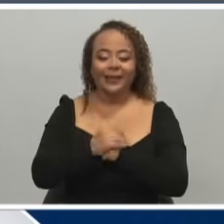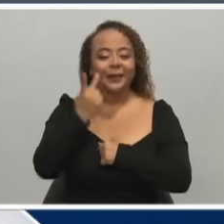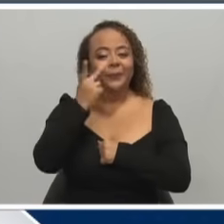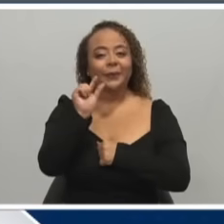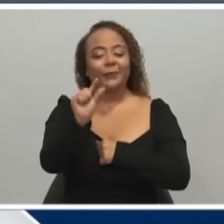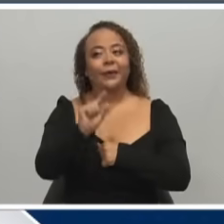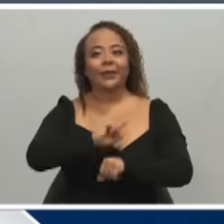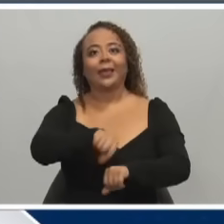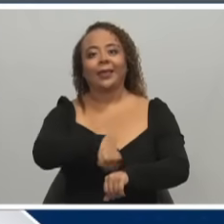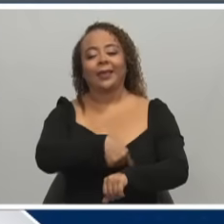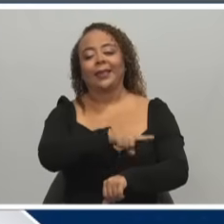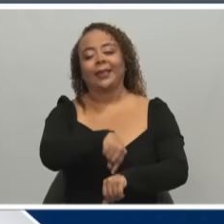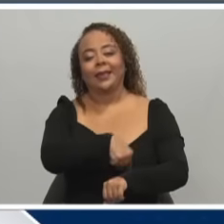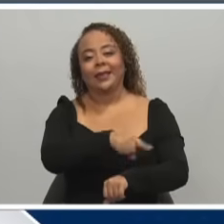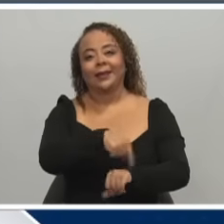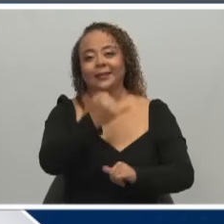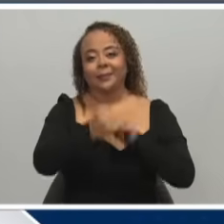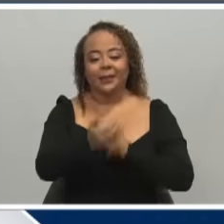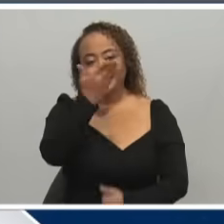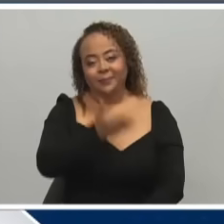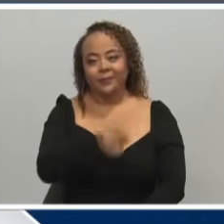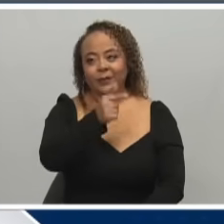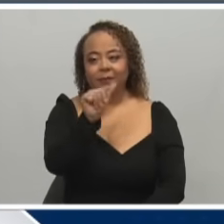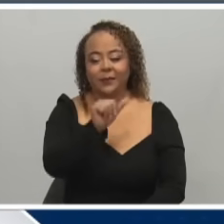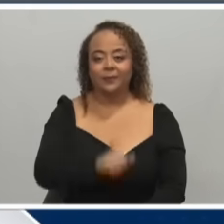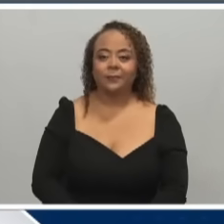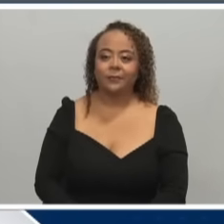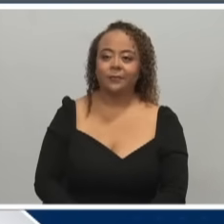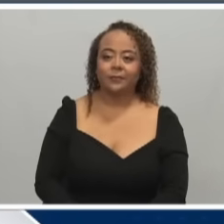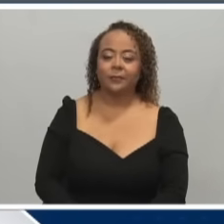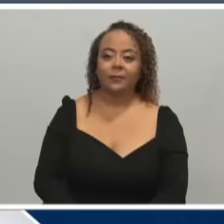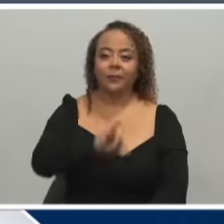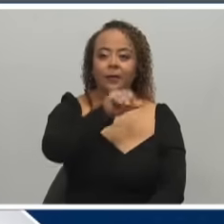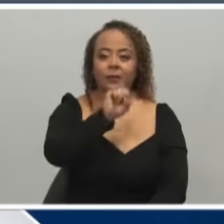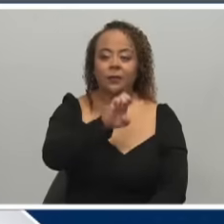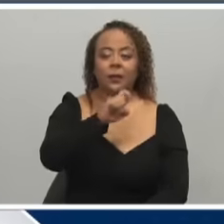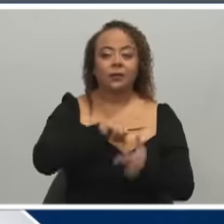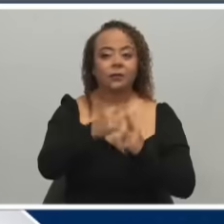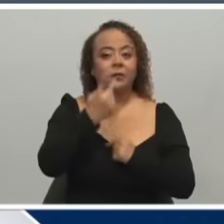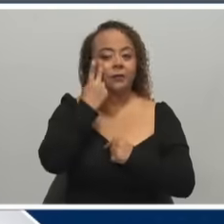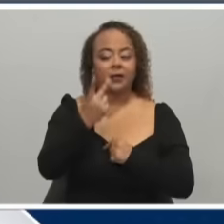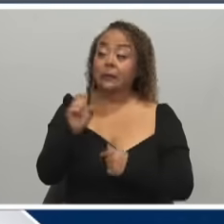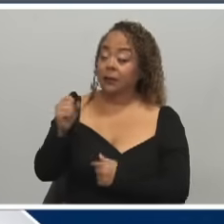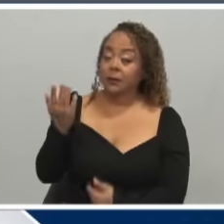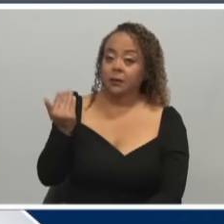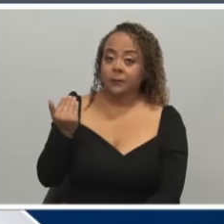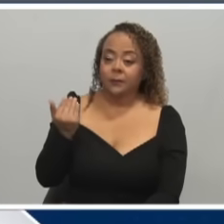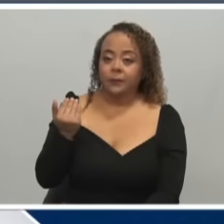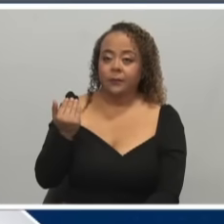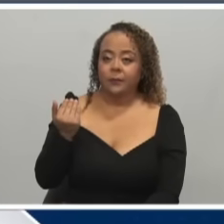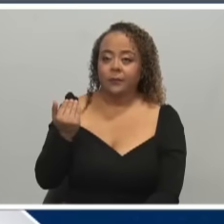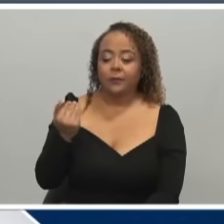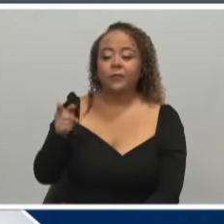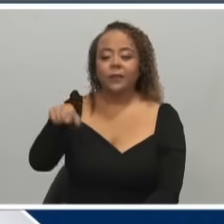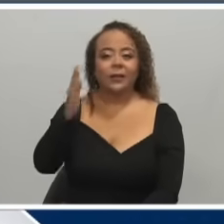de lo extenso que que termina siendo J Así que vamos a a ver las declaraciones sí compañeros sí que que